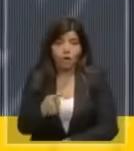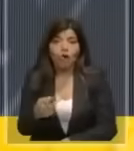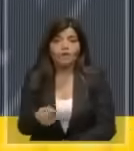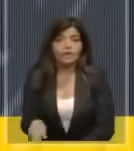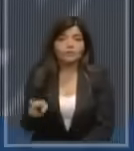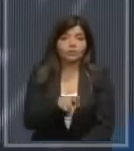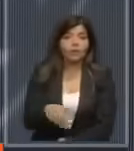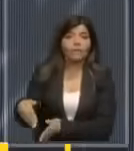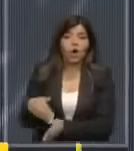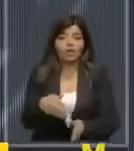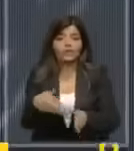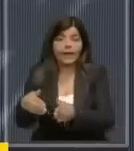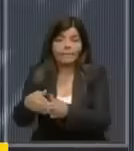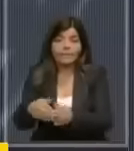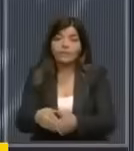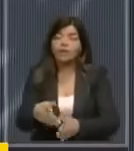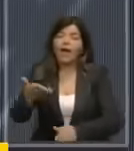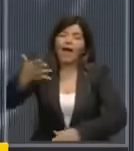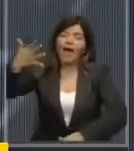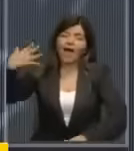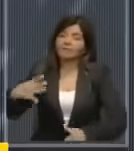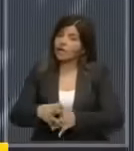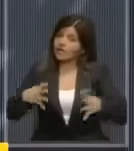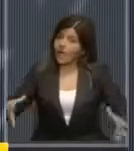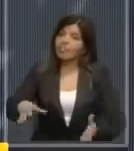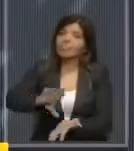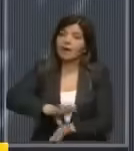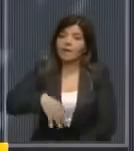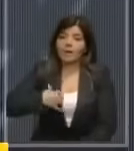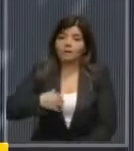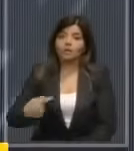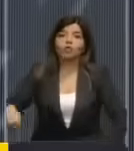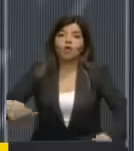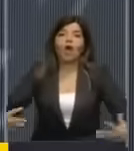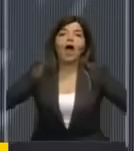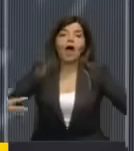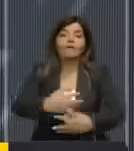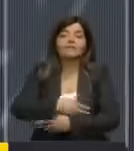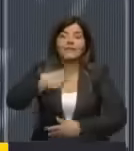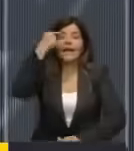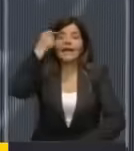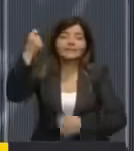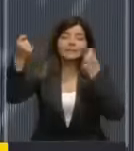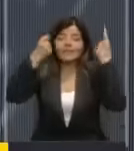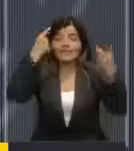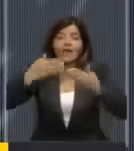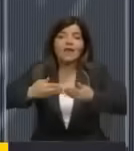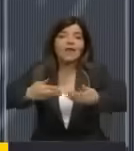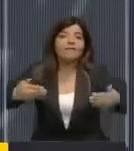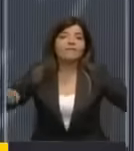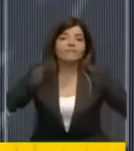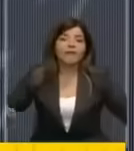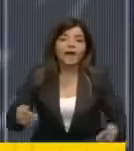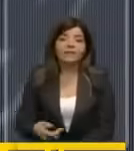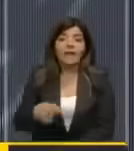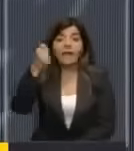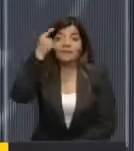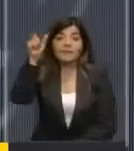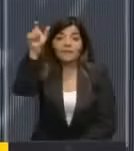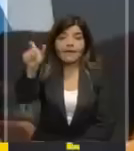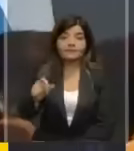el camino que hizo grande este país. Hoy volvemos a abrazar las ideas, la libertad, las ideas de Alberdi.